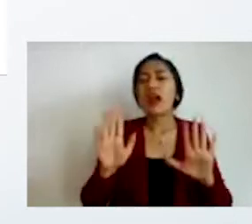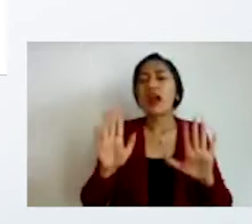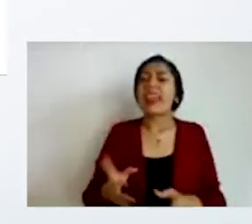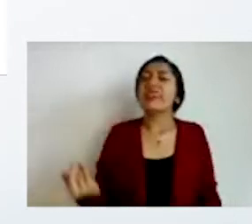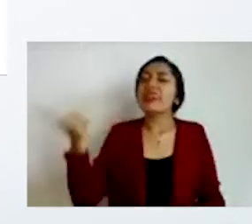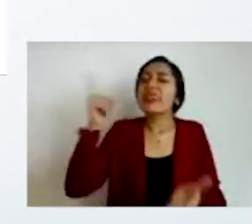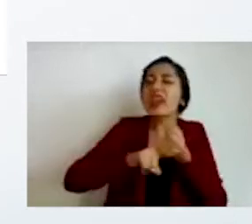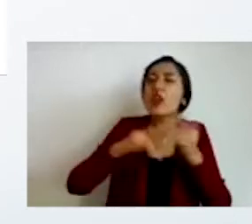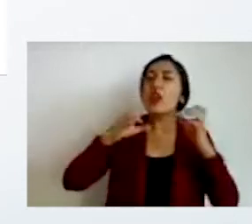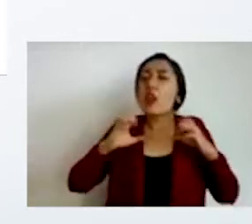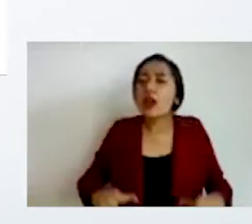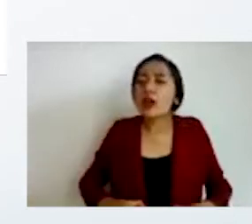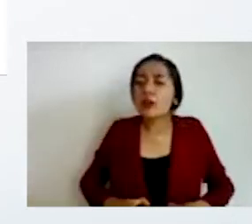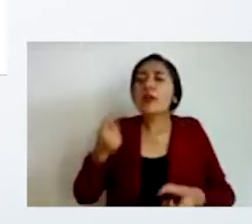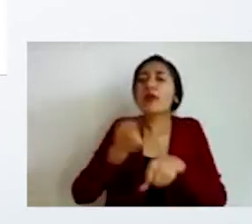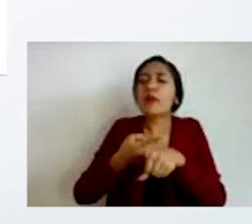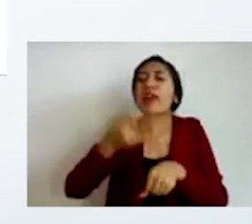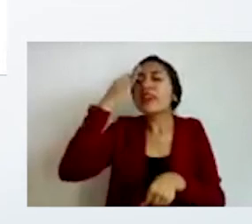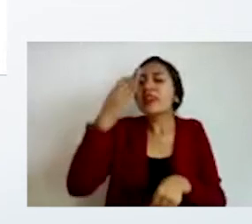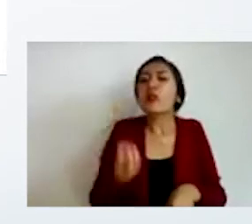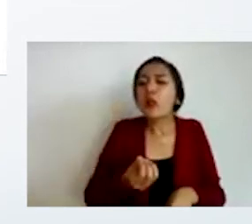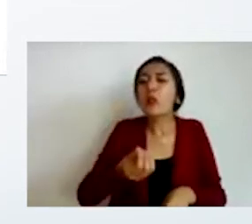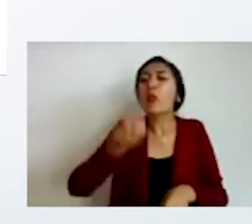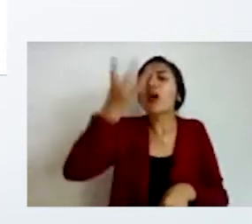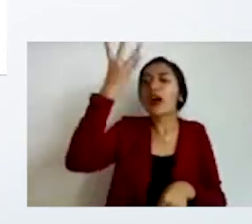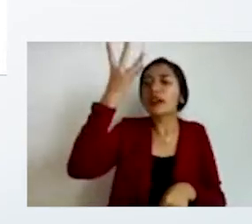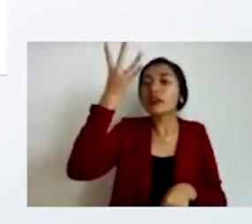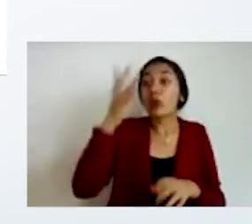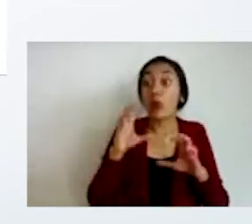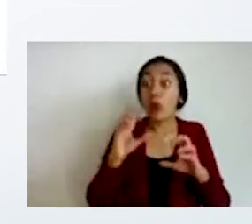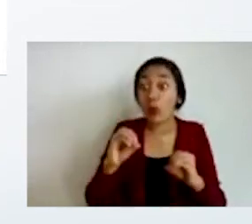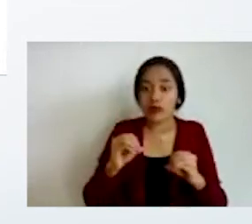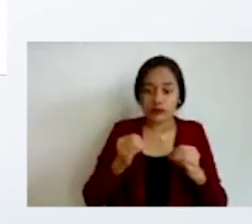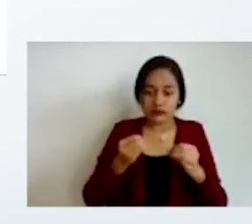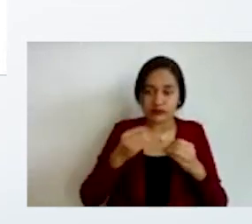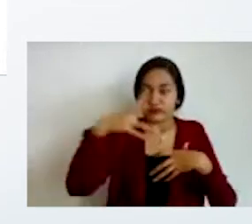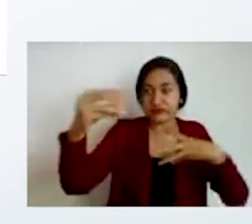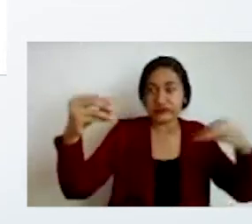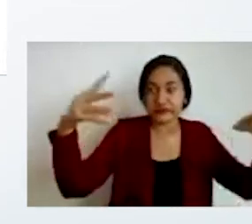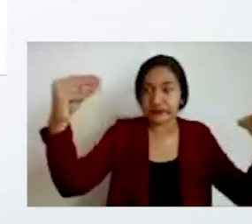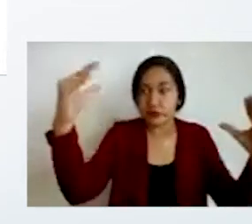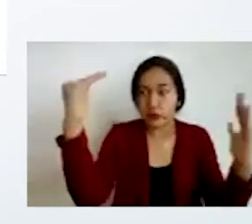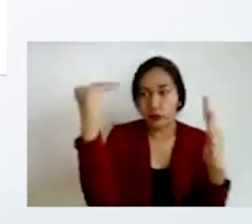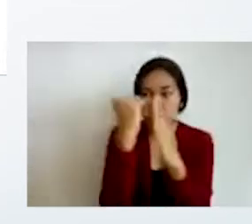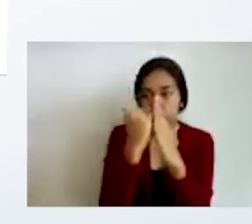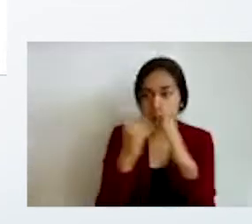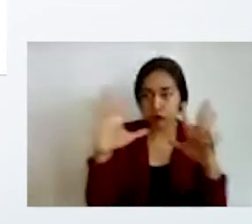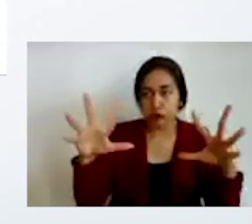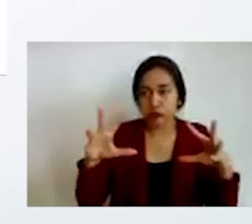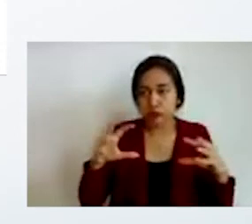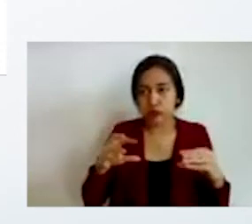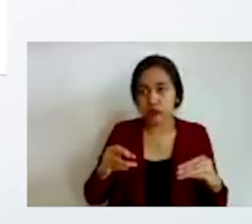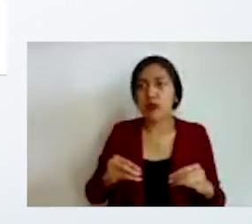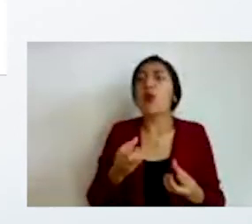tiempo la persona puede diseminar el contagio y contagiar y transmitirla a otras